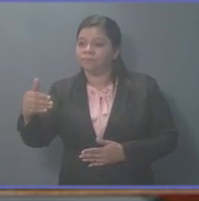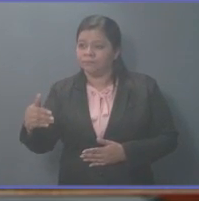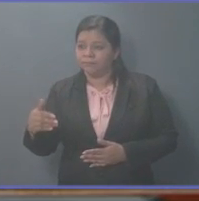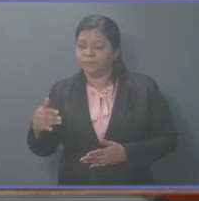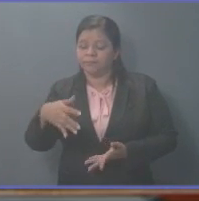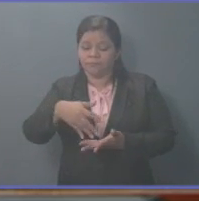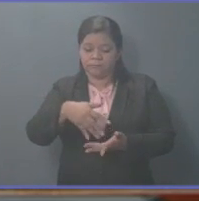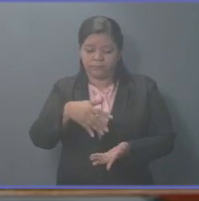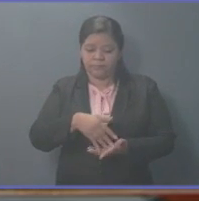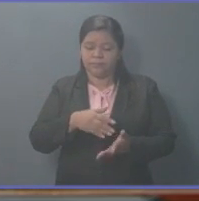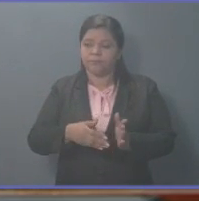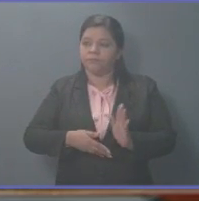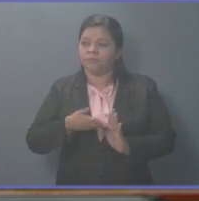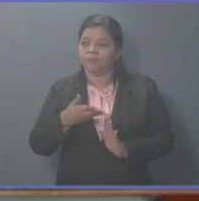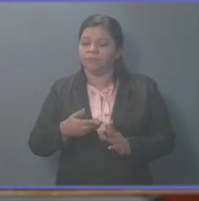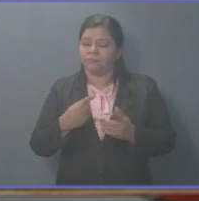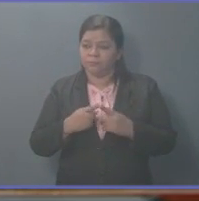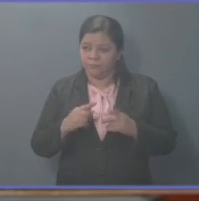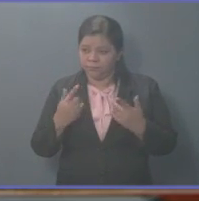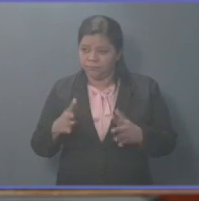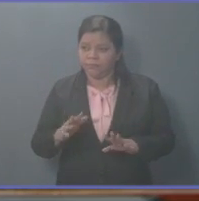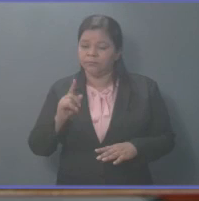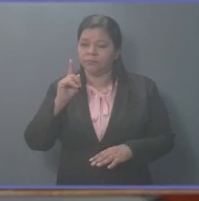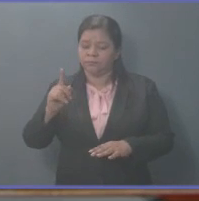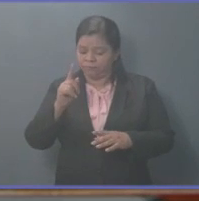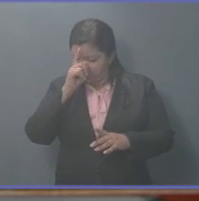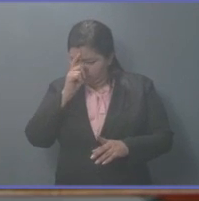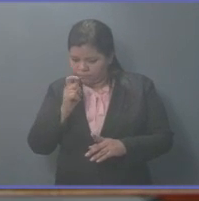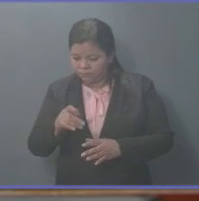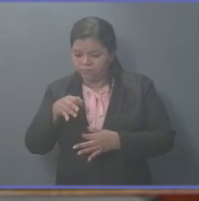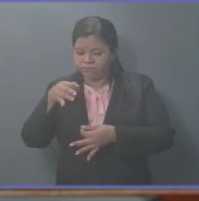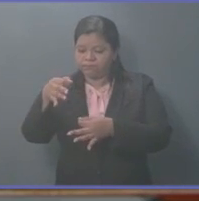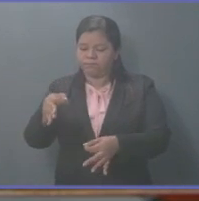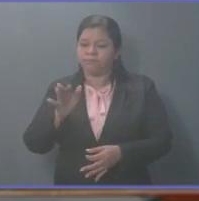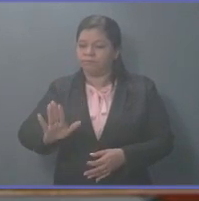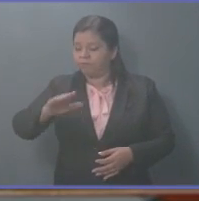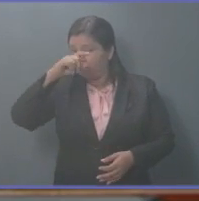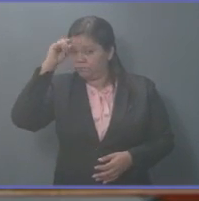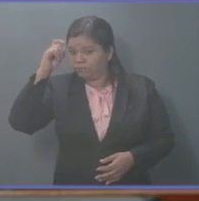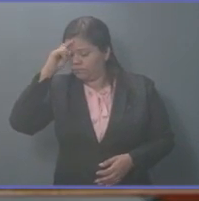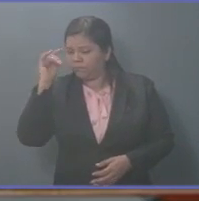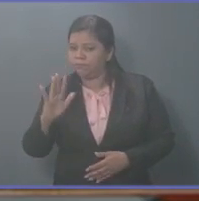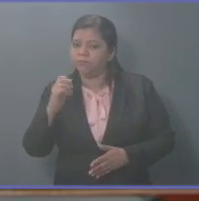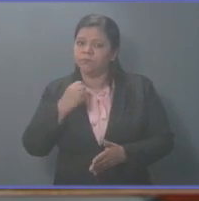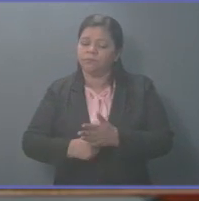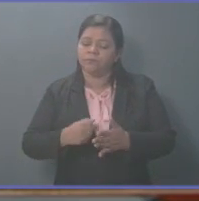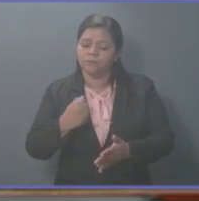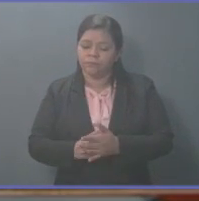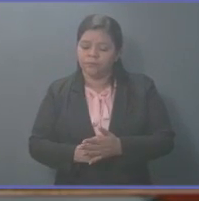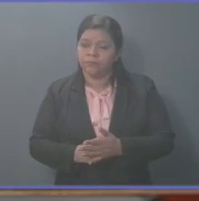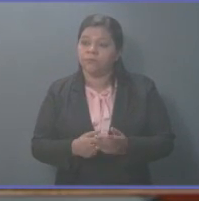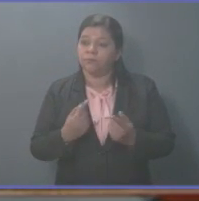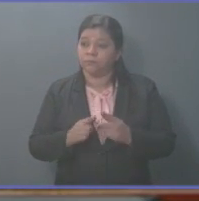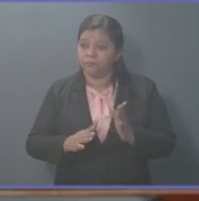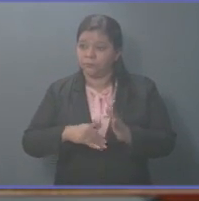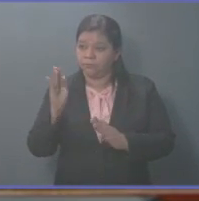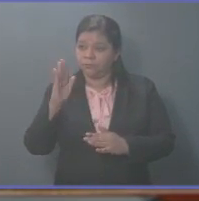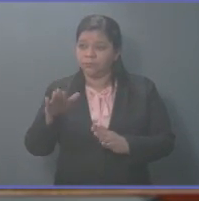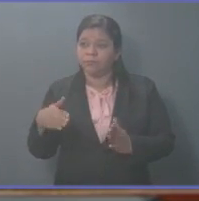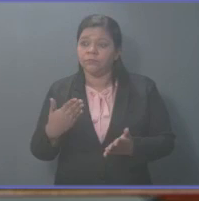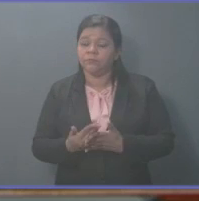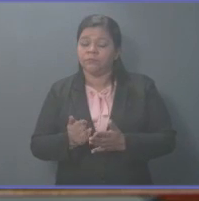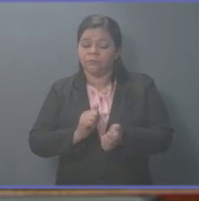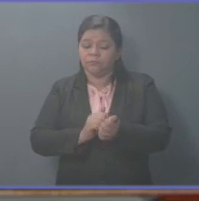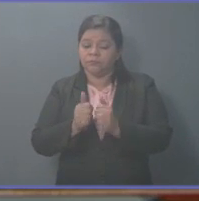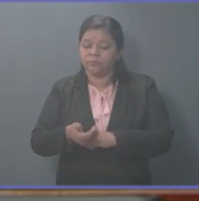sino también un reconocimiento a la laboriosidad, al emprendimiento y sobre todo a todos los